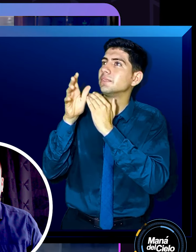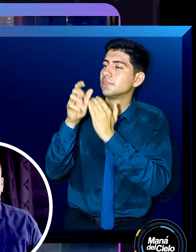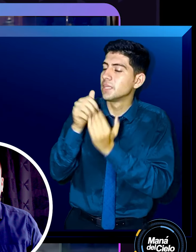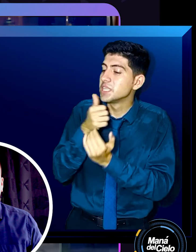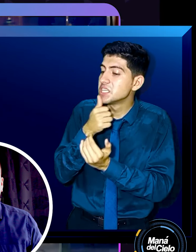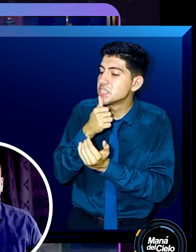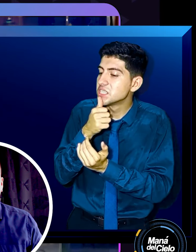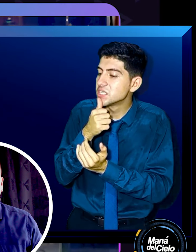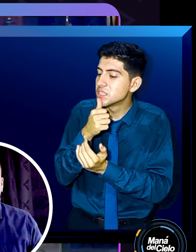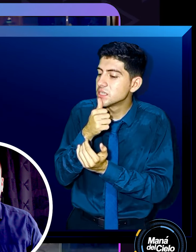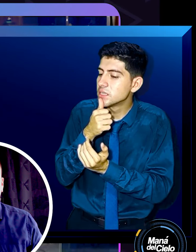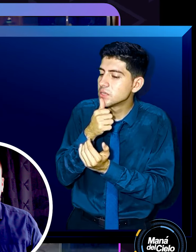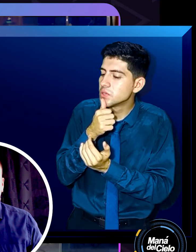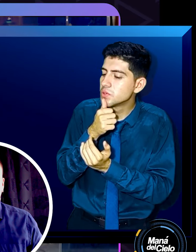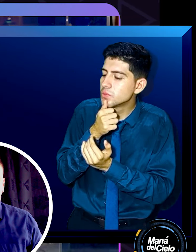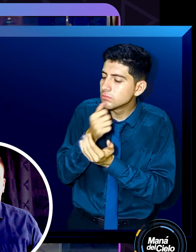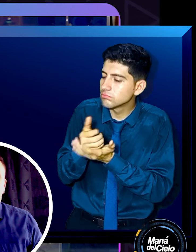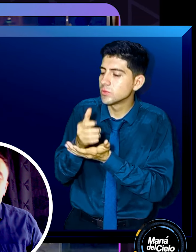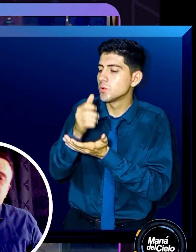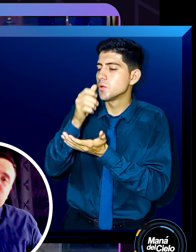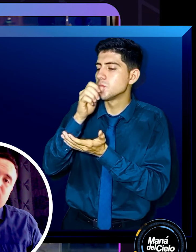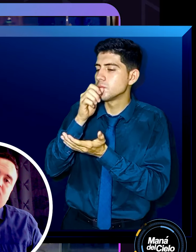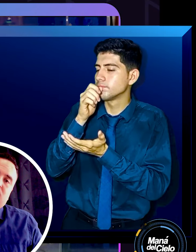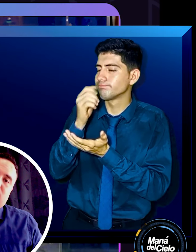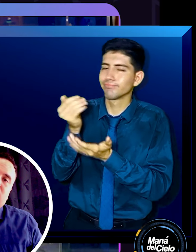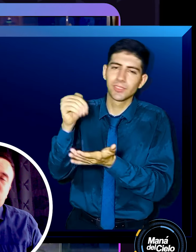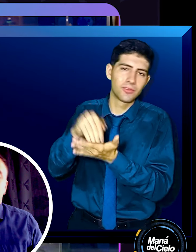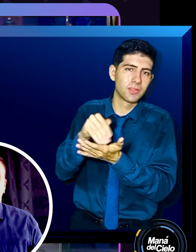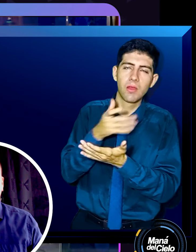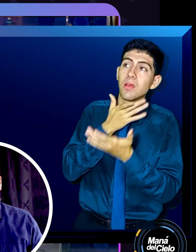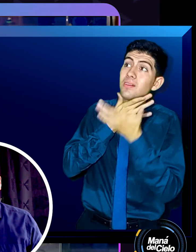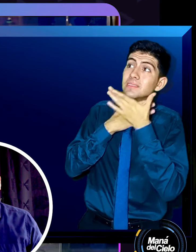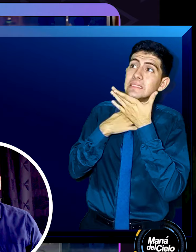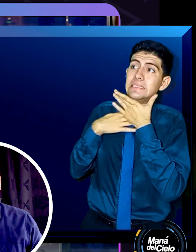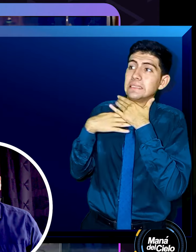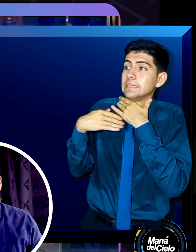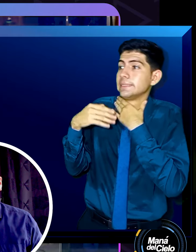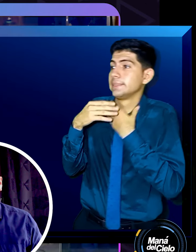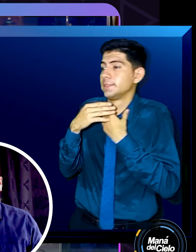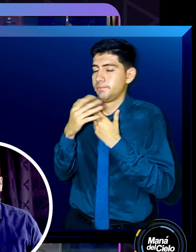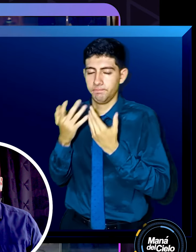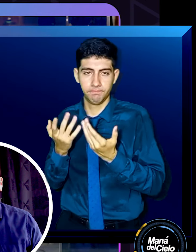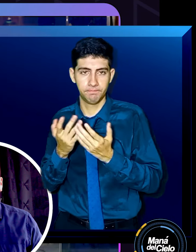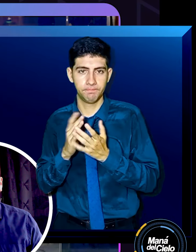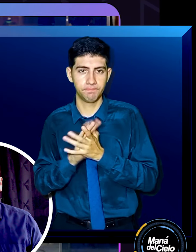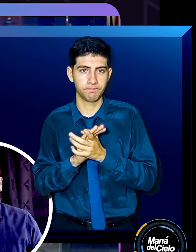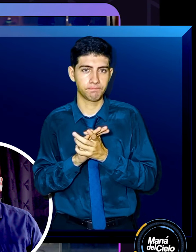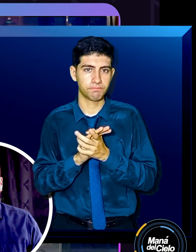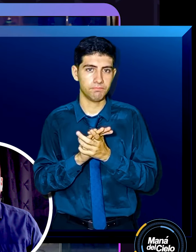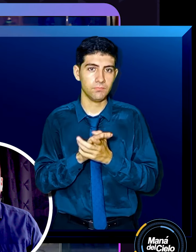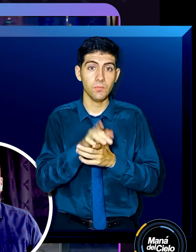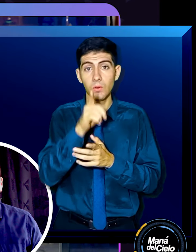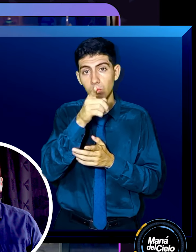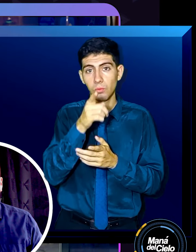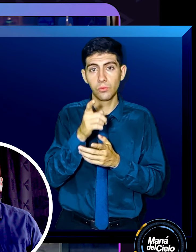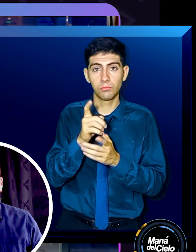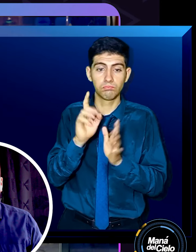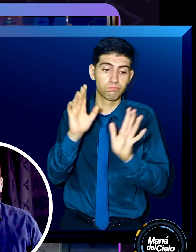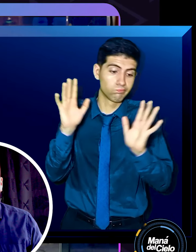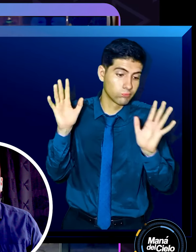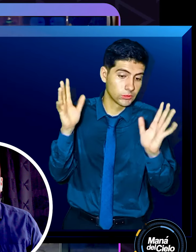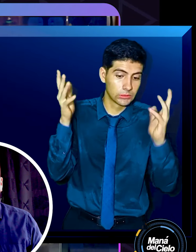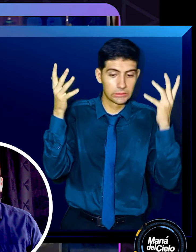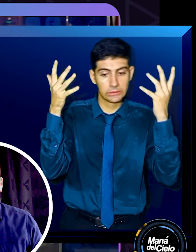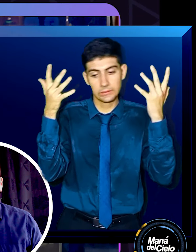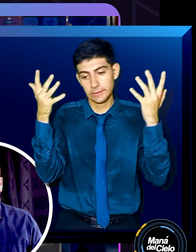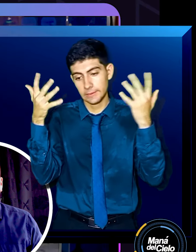volverá a tener sed. Así que yo quiero saber, ¿de qué agua bebiste tú la primera vez? De pronto te equivocaste un poco, pero